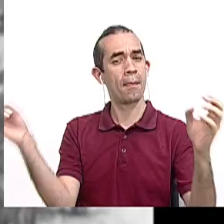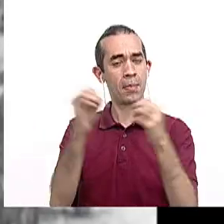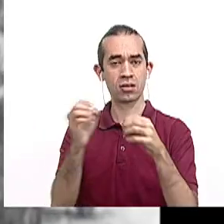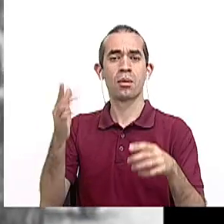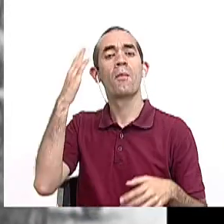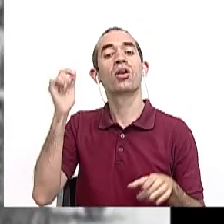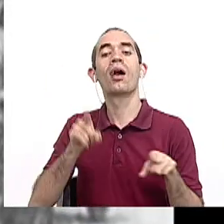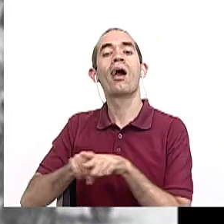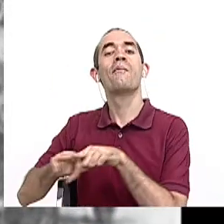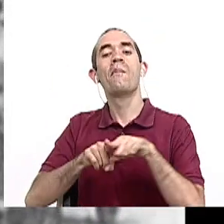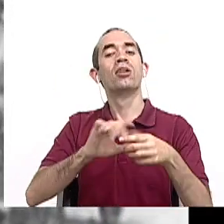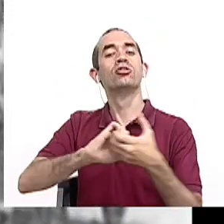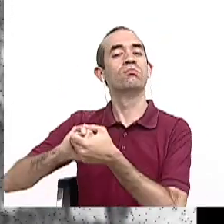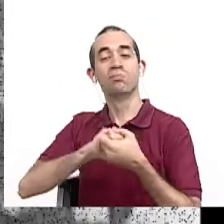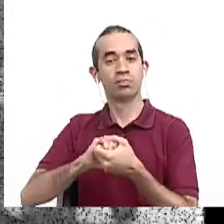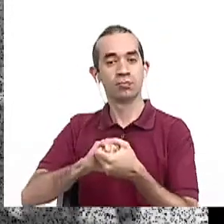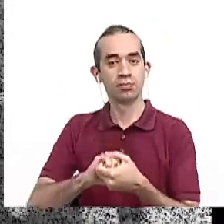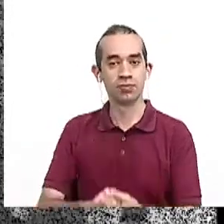y hermanos.